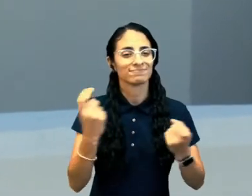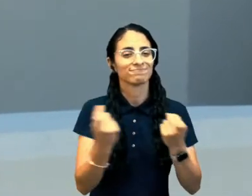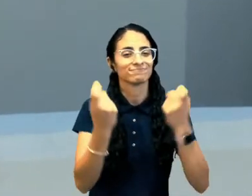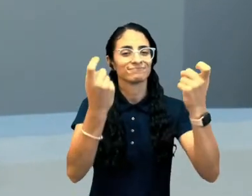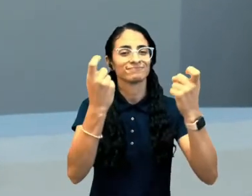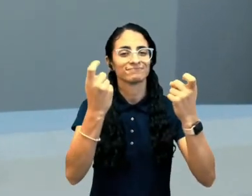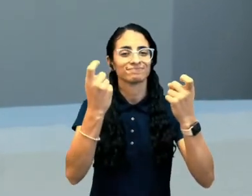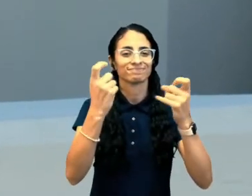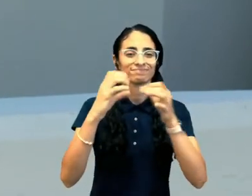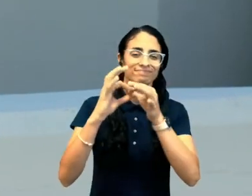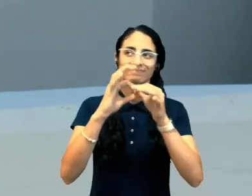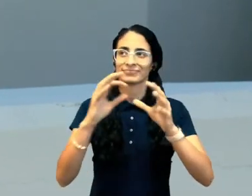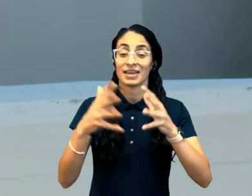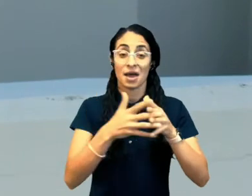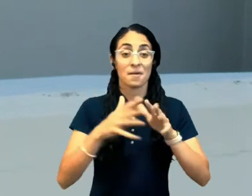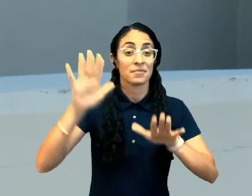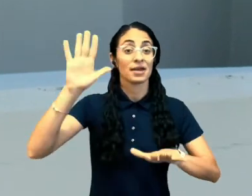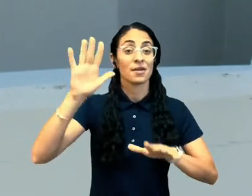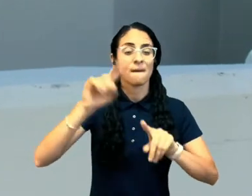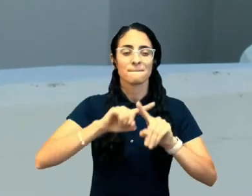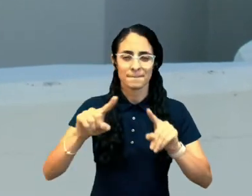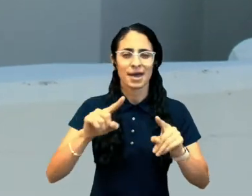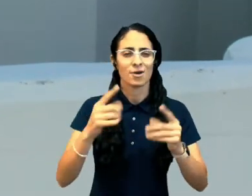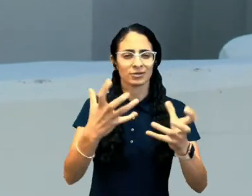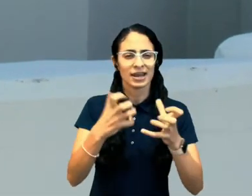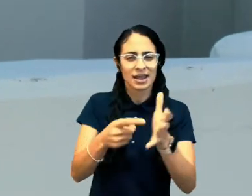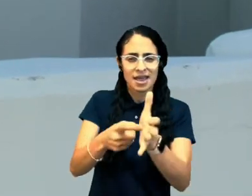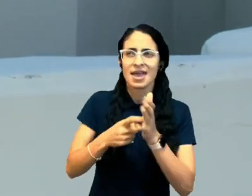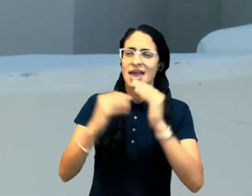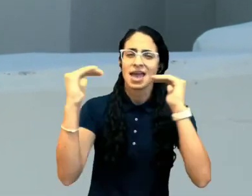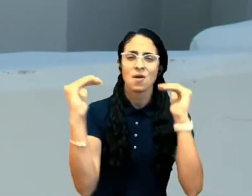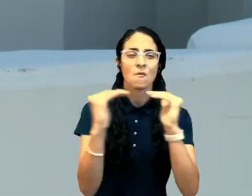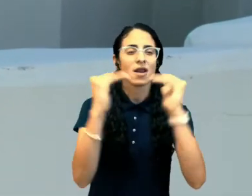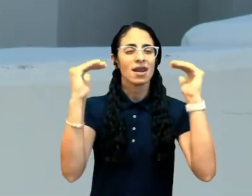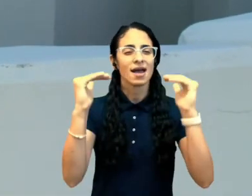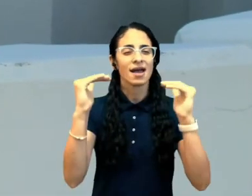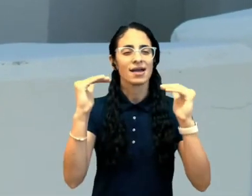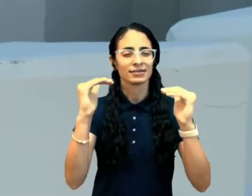nuestra ciudadanía de Estados Unidos, pero a la vez reclamamos la